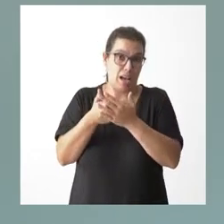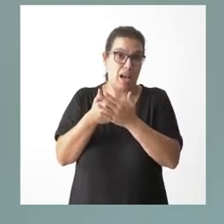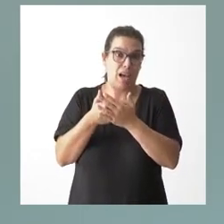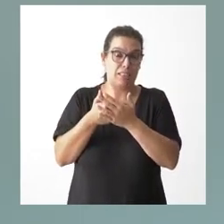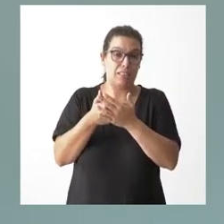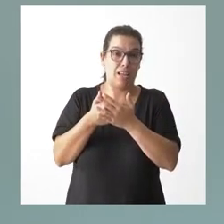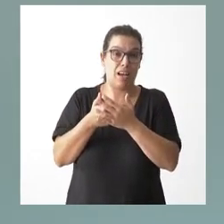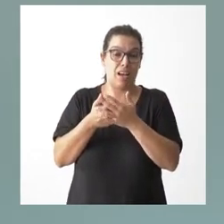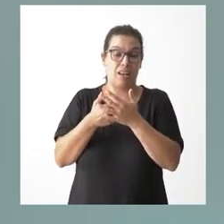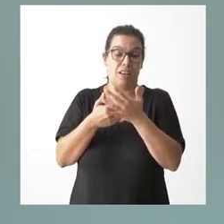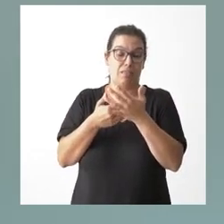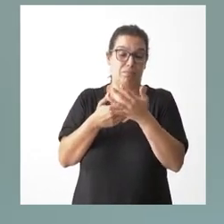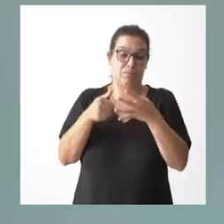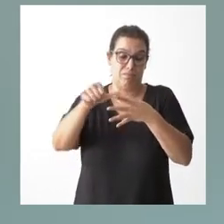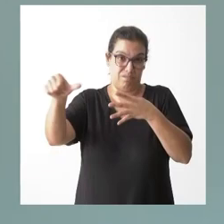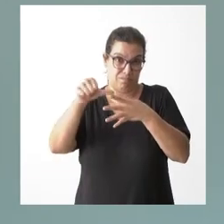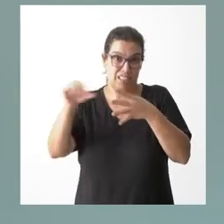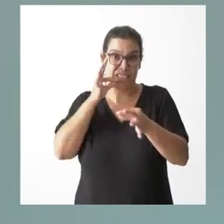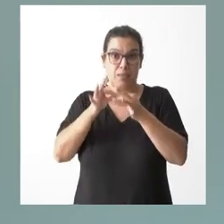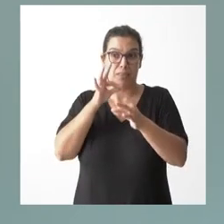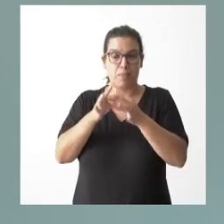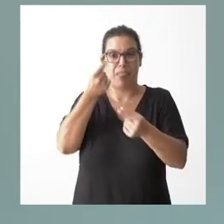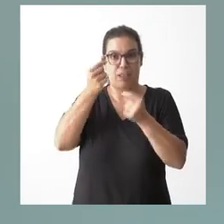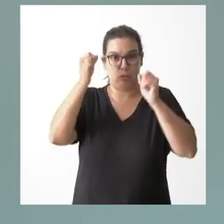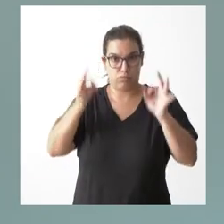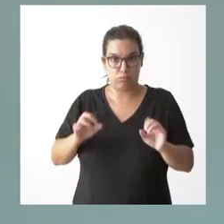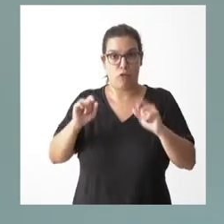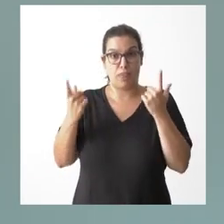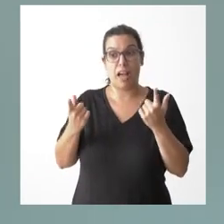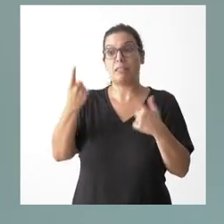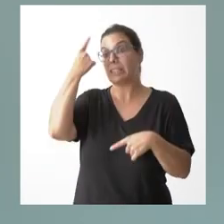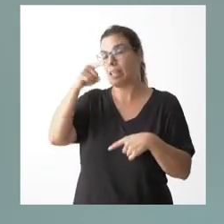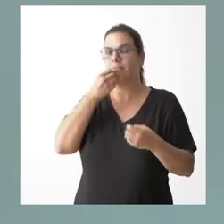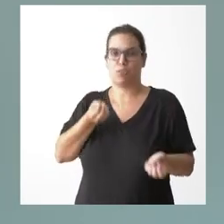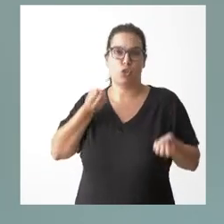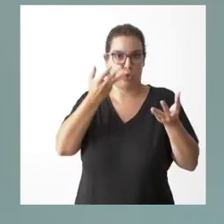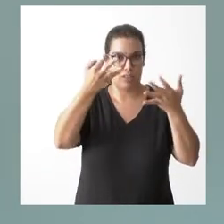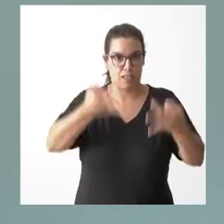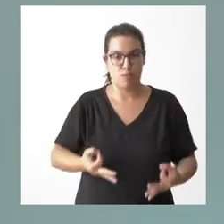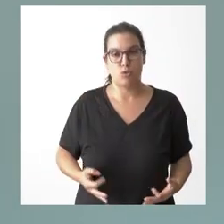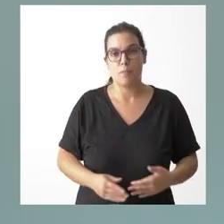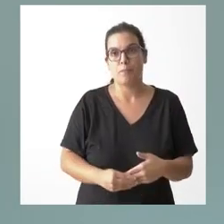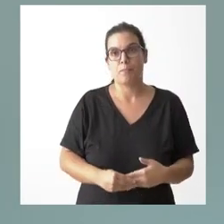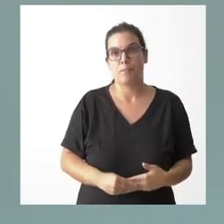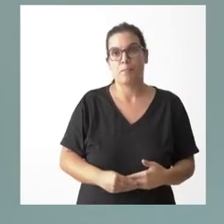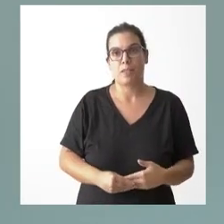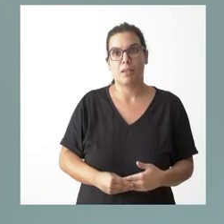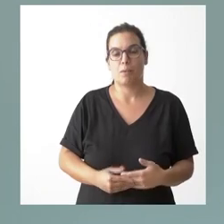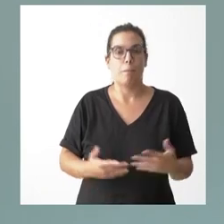Hasta que comience final de este mes, no sabemos el dato exacto, el dato definitivo, y ya tan pronto le tengamos, se lo facilitamos. Pero plena, en este